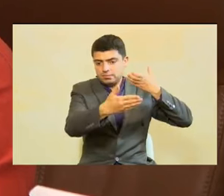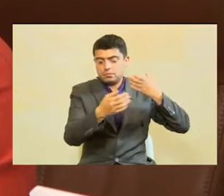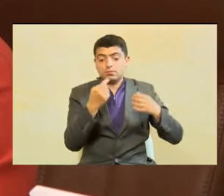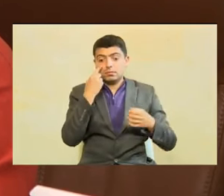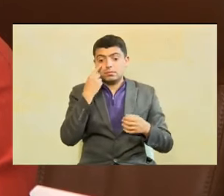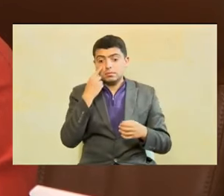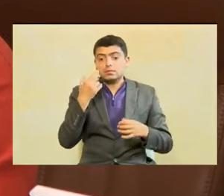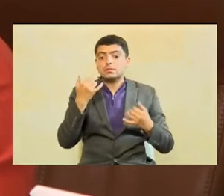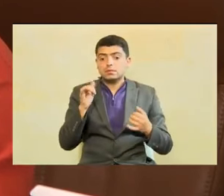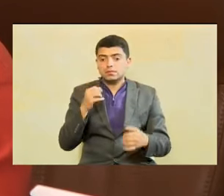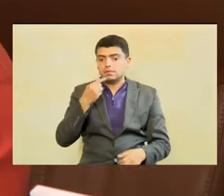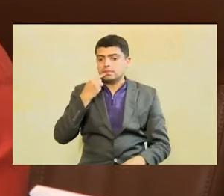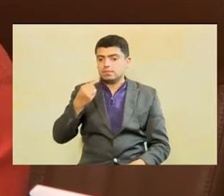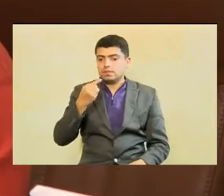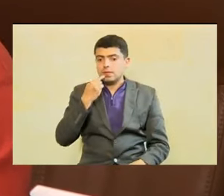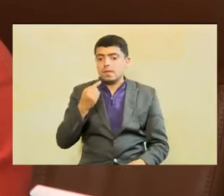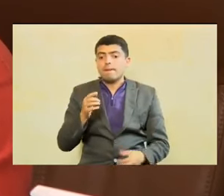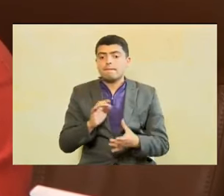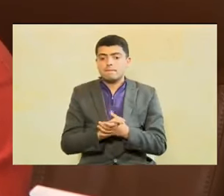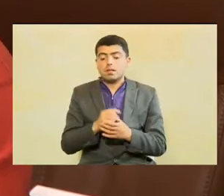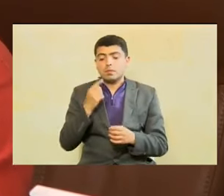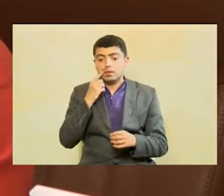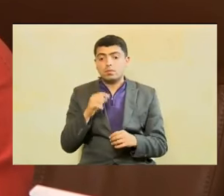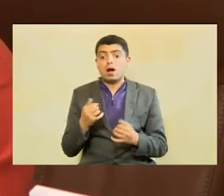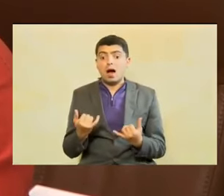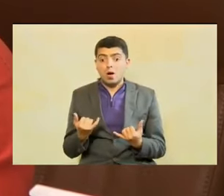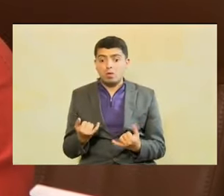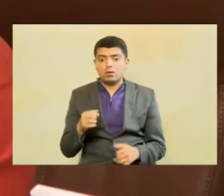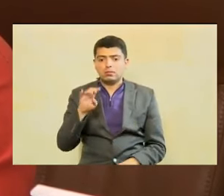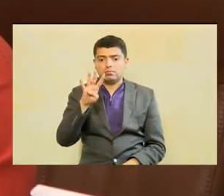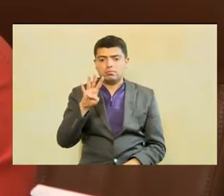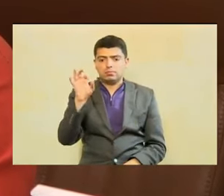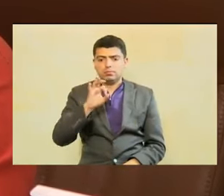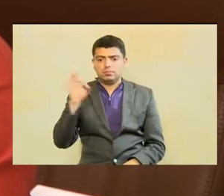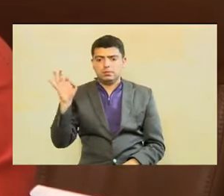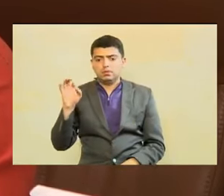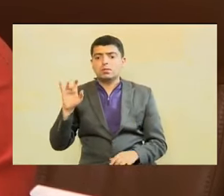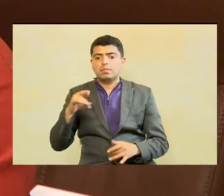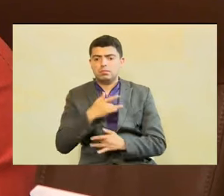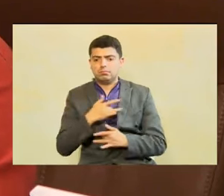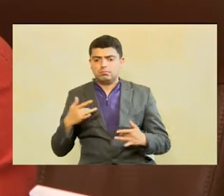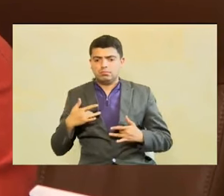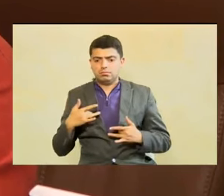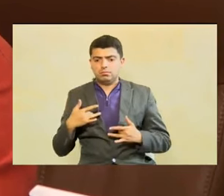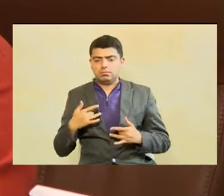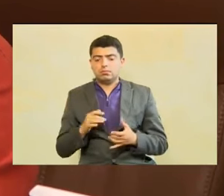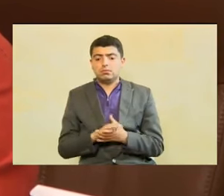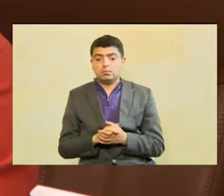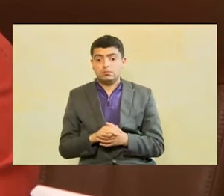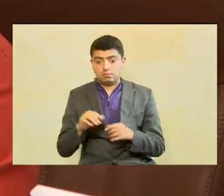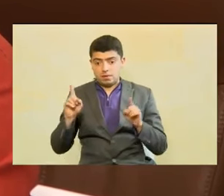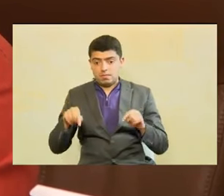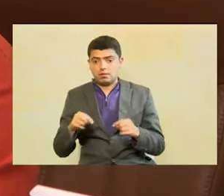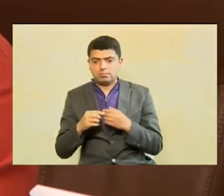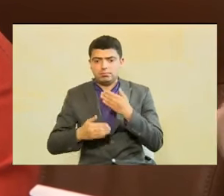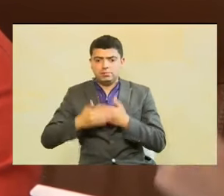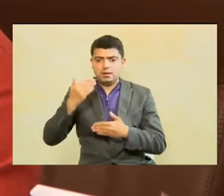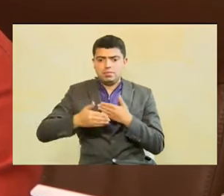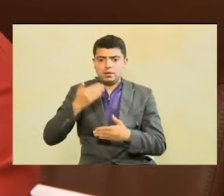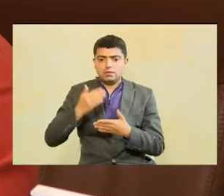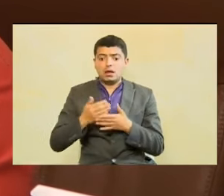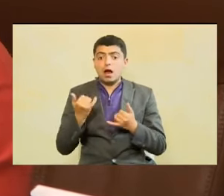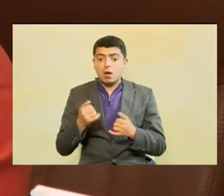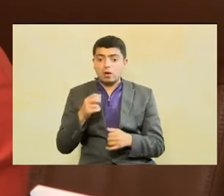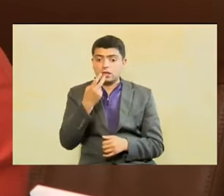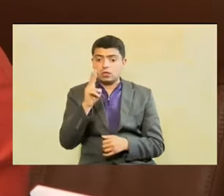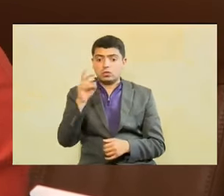decíamos que ya no pagaba el 4% de salud sino que tenía que empezar a pagar el 12